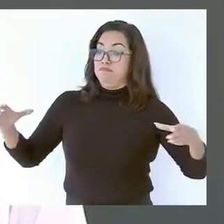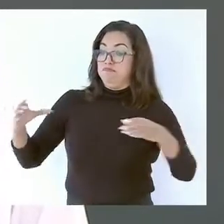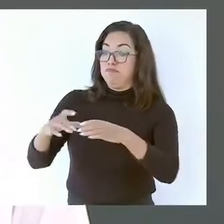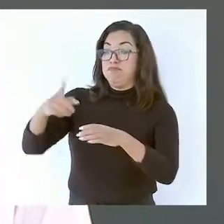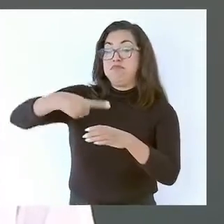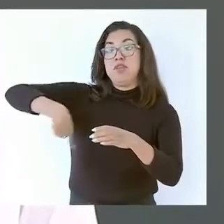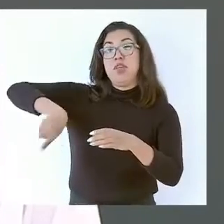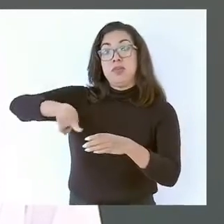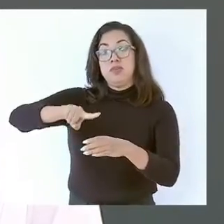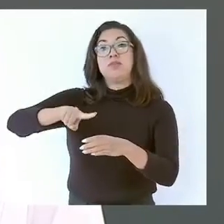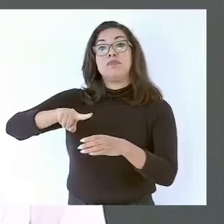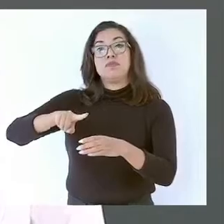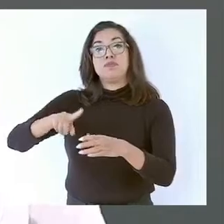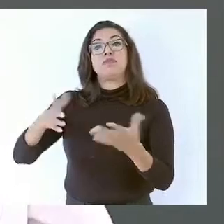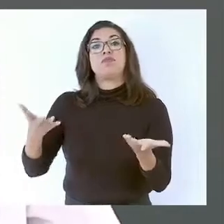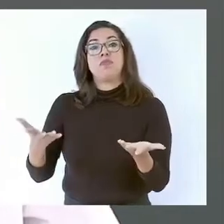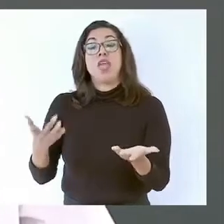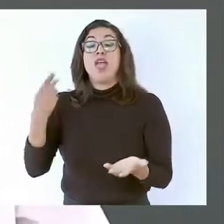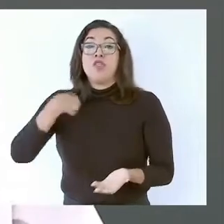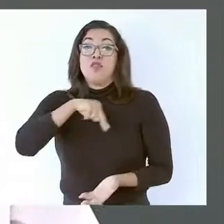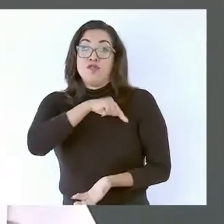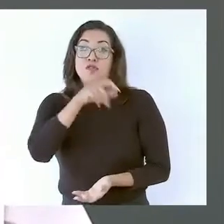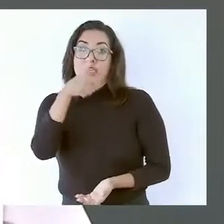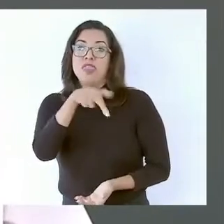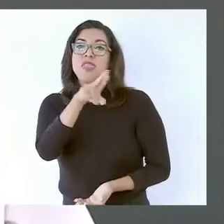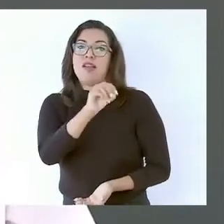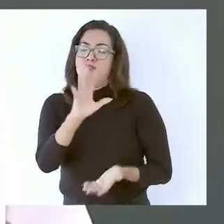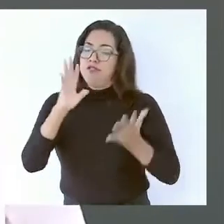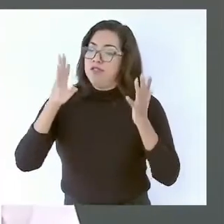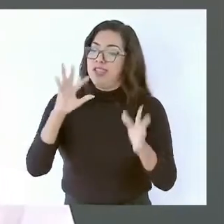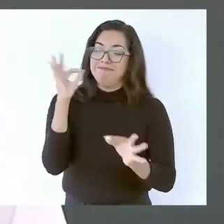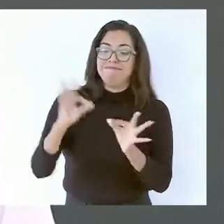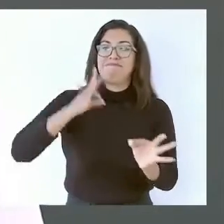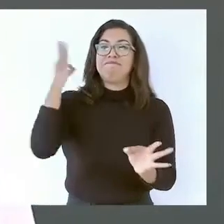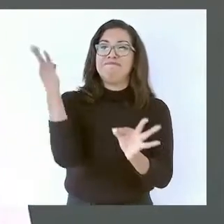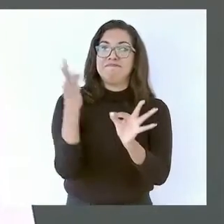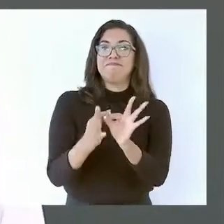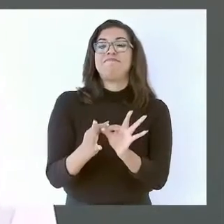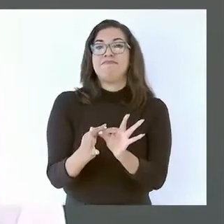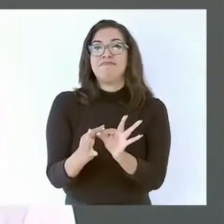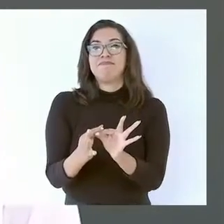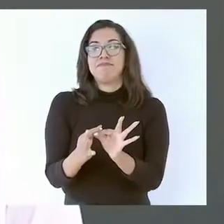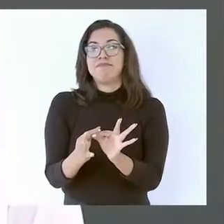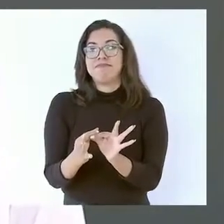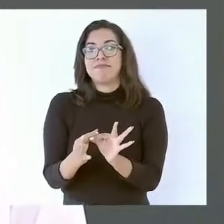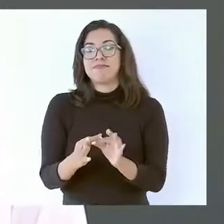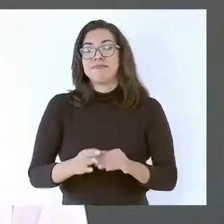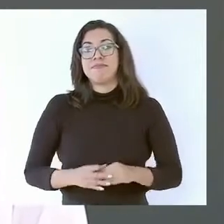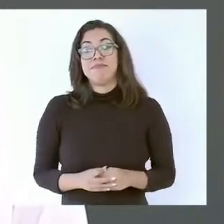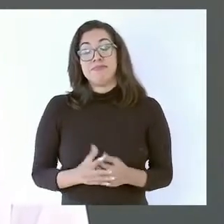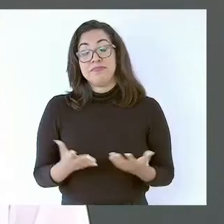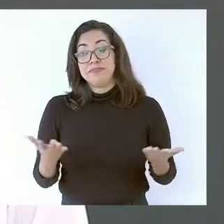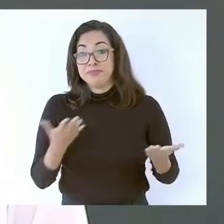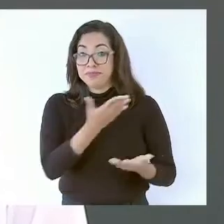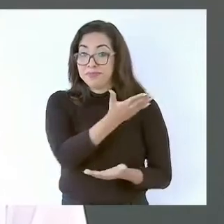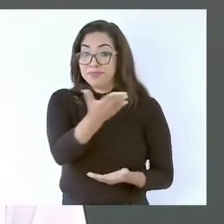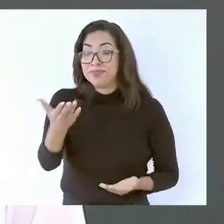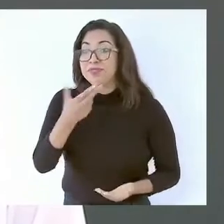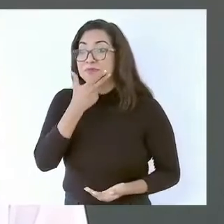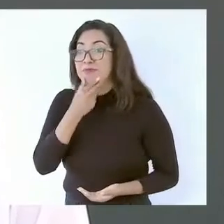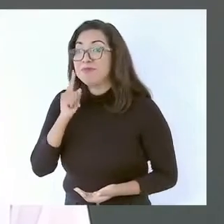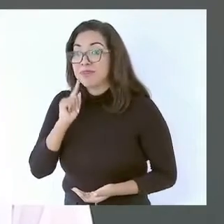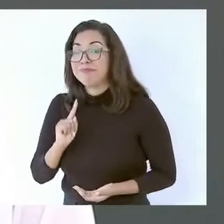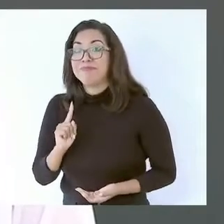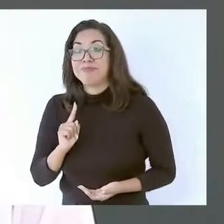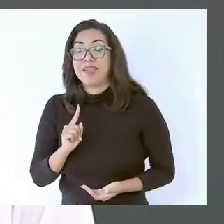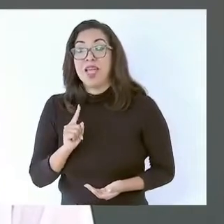que nos toca. Señor presidente, señoras y señores, detonar el sureste mexicano es una tarea